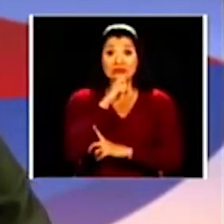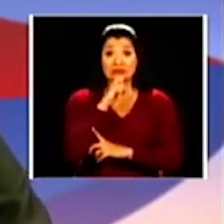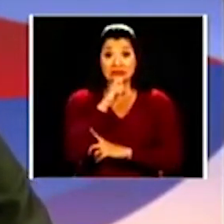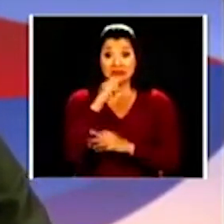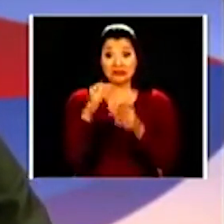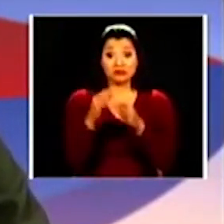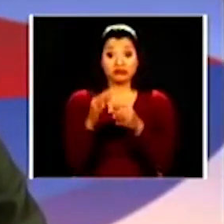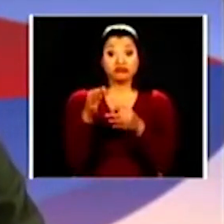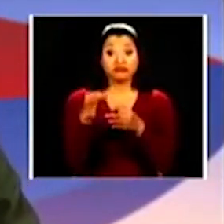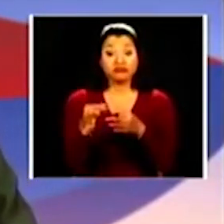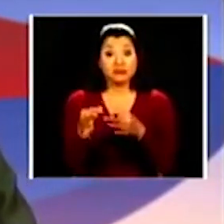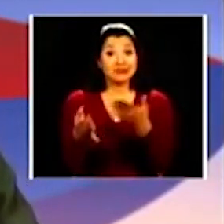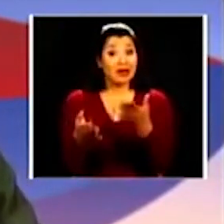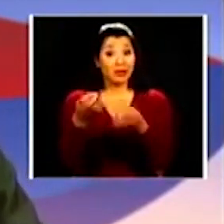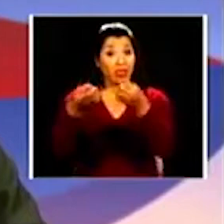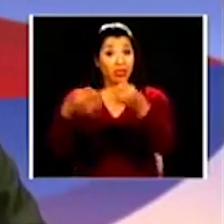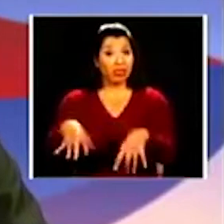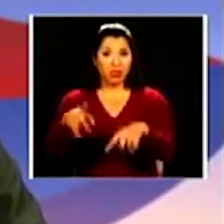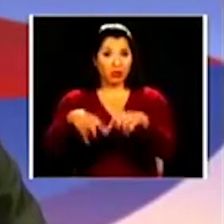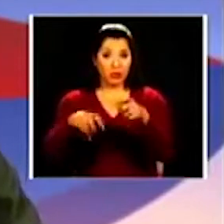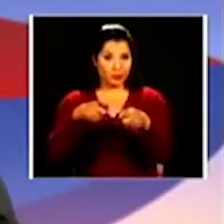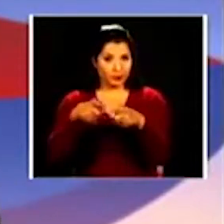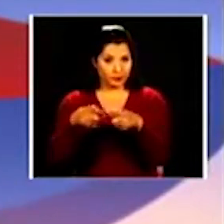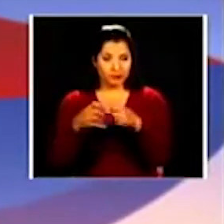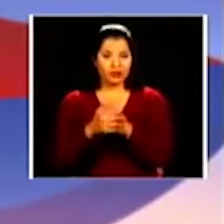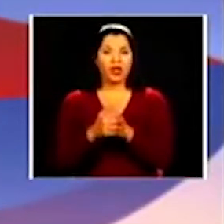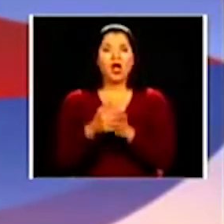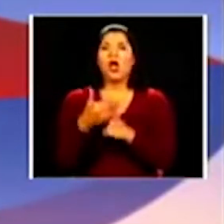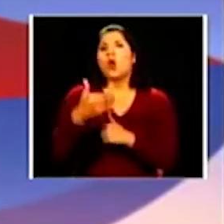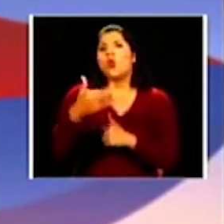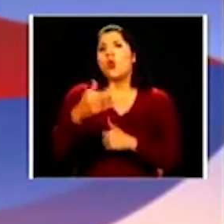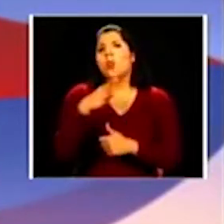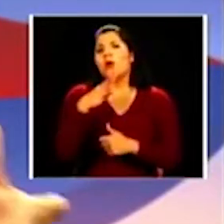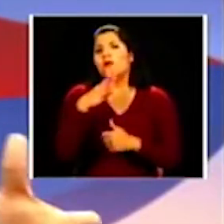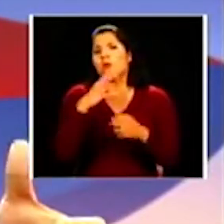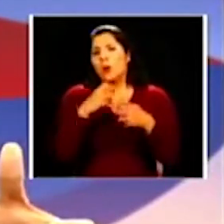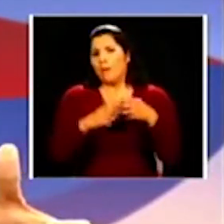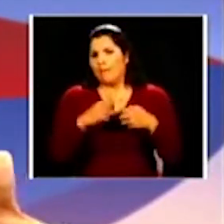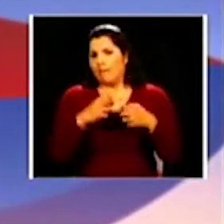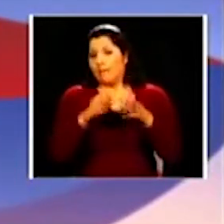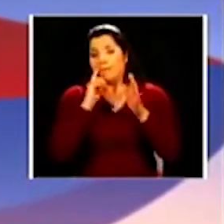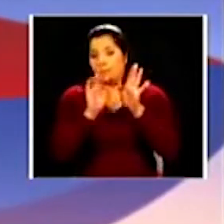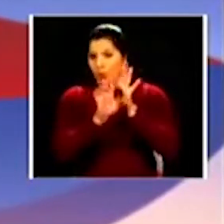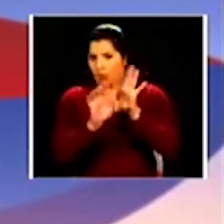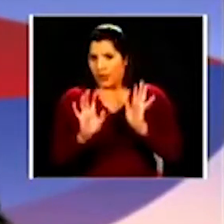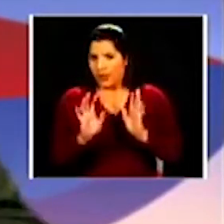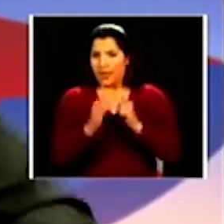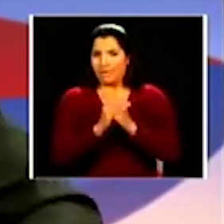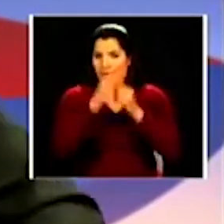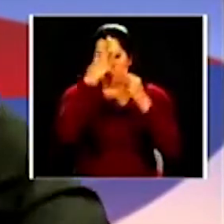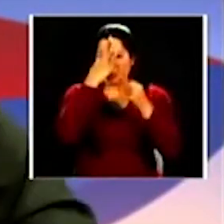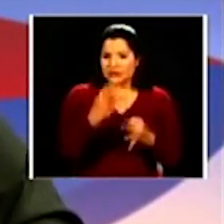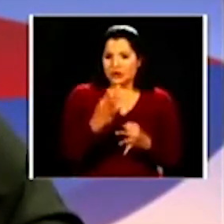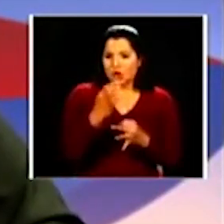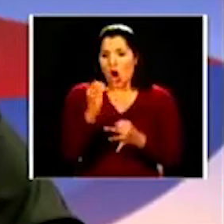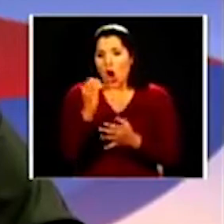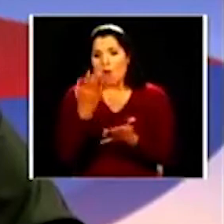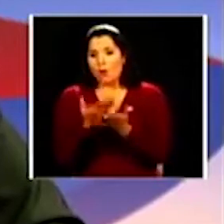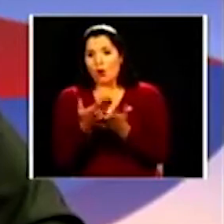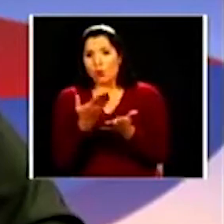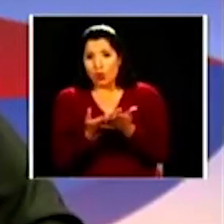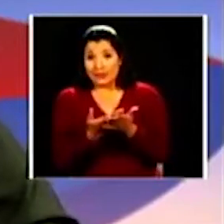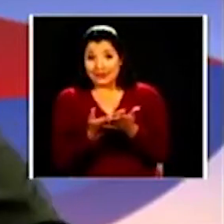volverse insostenible. Cuando hablamos, por ejemplo, de las medidas o las propuestas de las mesas de diálogo,